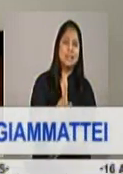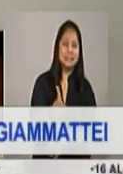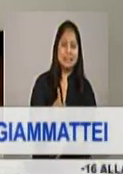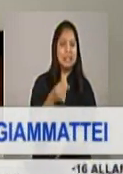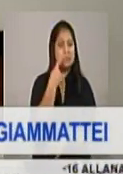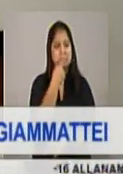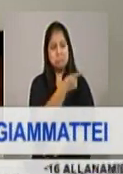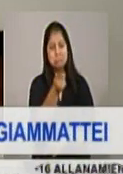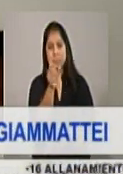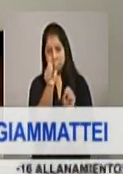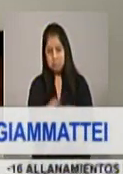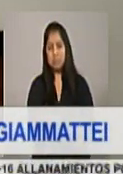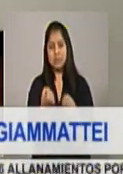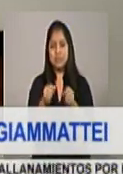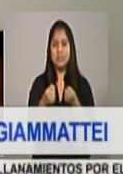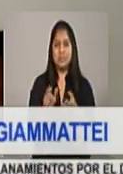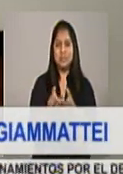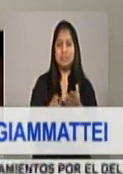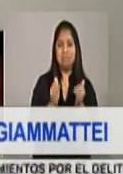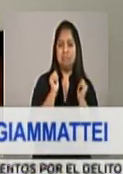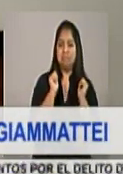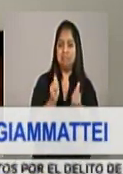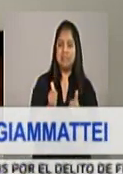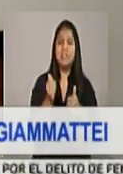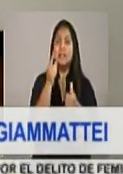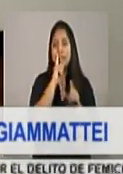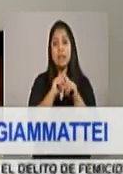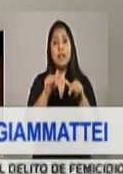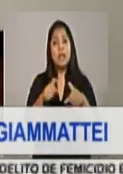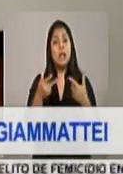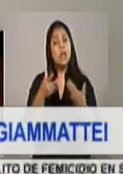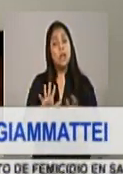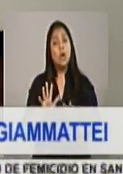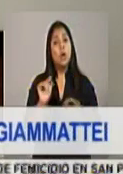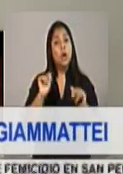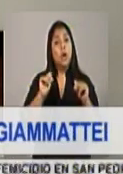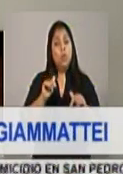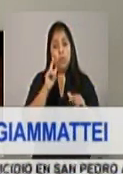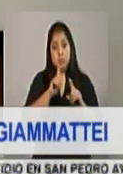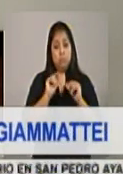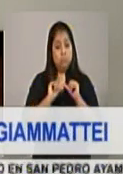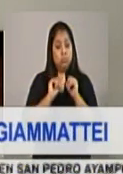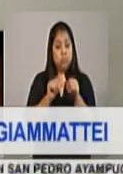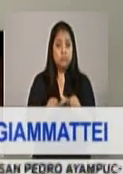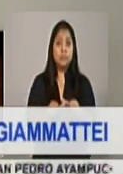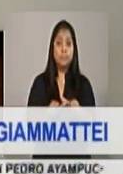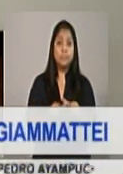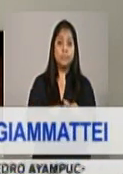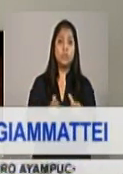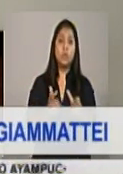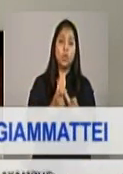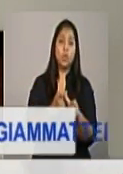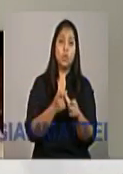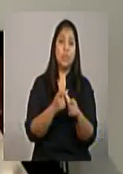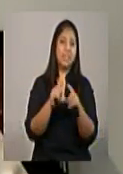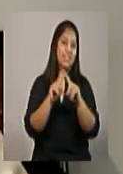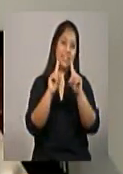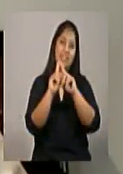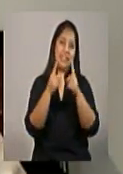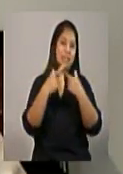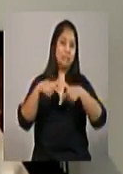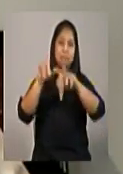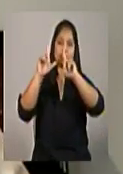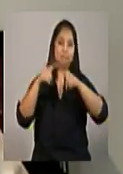hechas. Y ahora pues estamos, vamos a seguir con una serie de